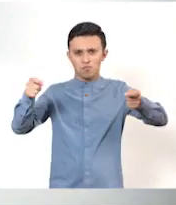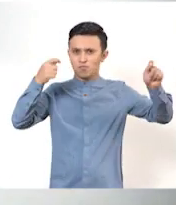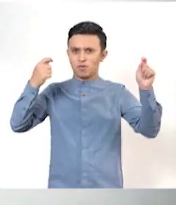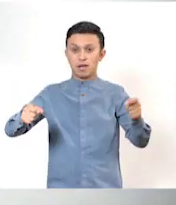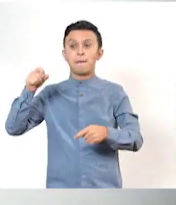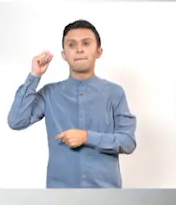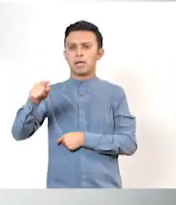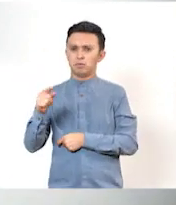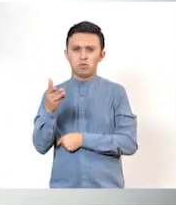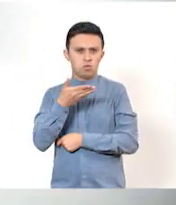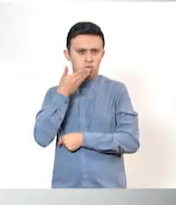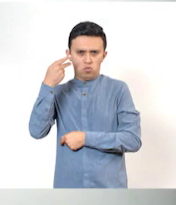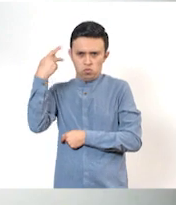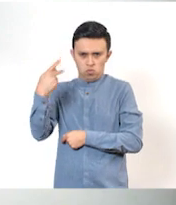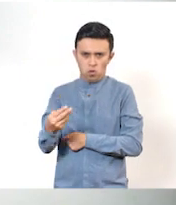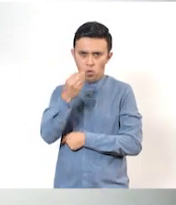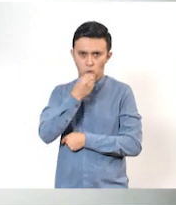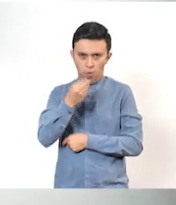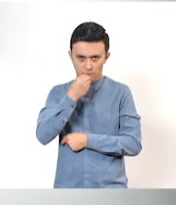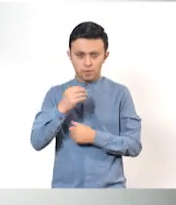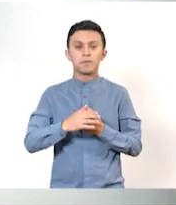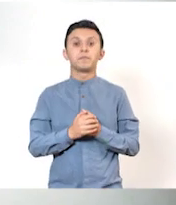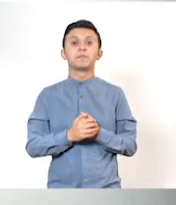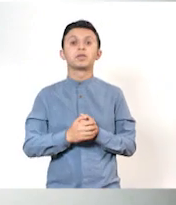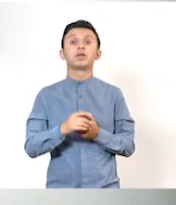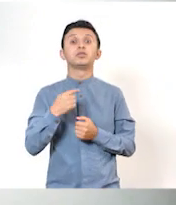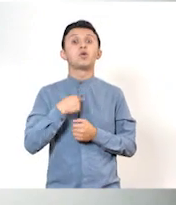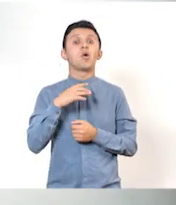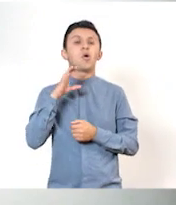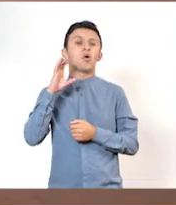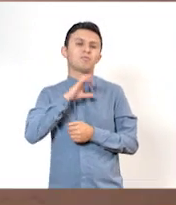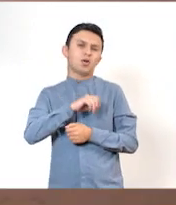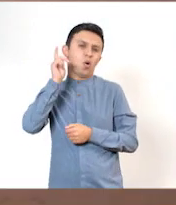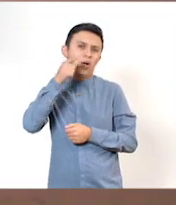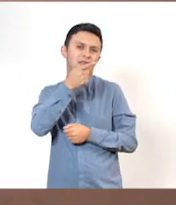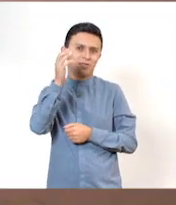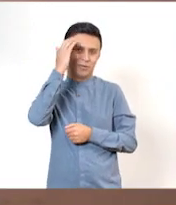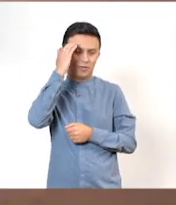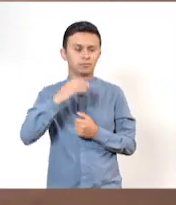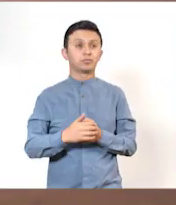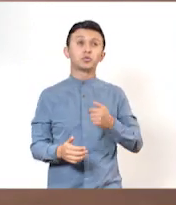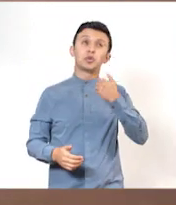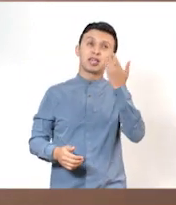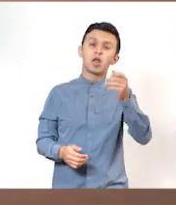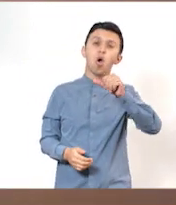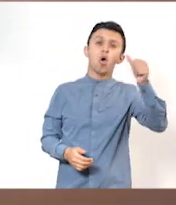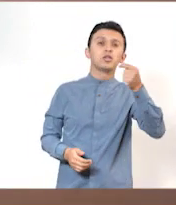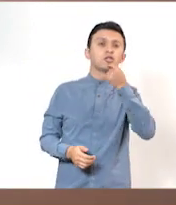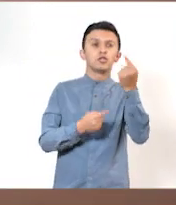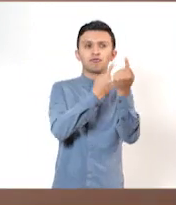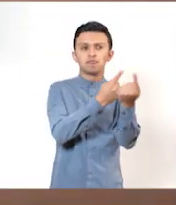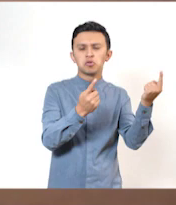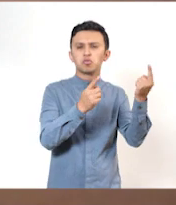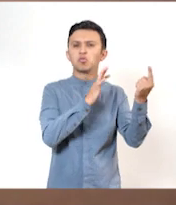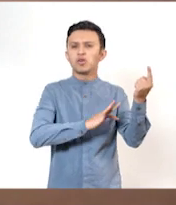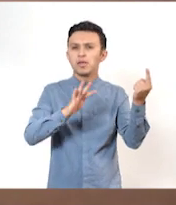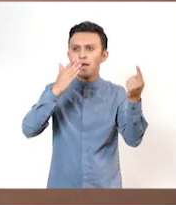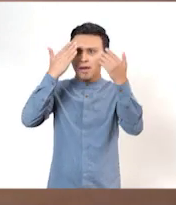y la comida típica. Me encantaría que conocieran. A mí me gustaría que otros niños y otras